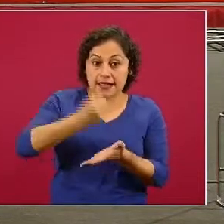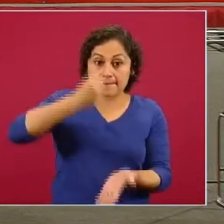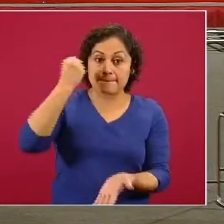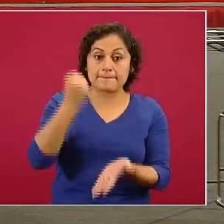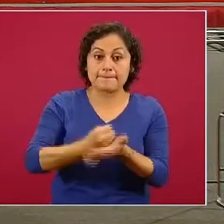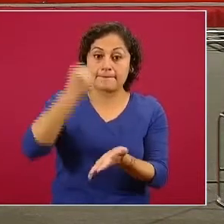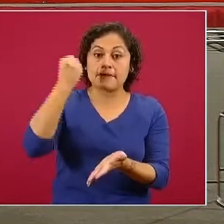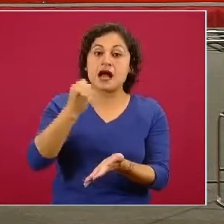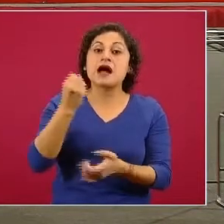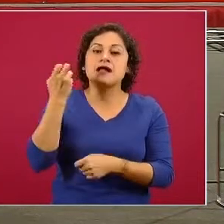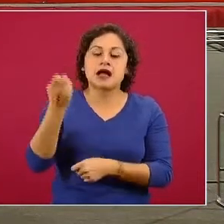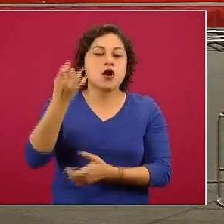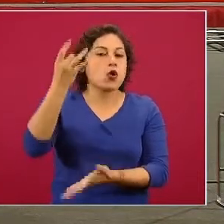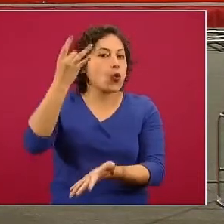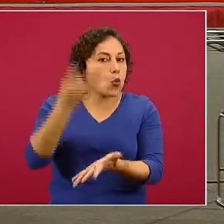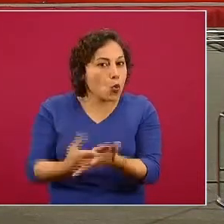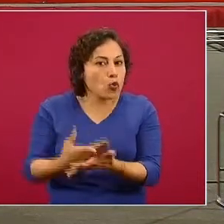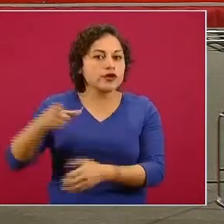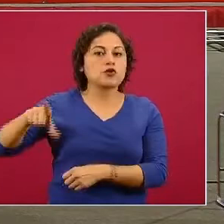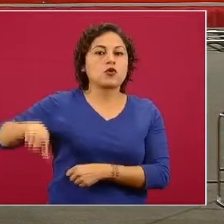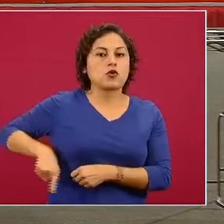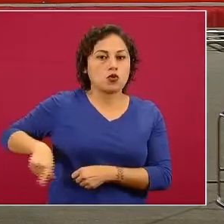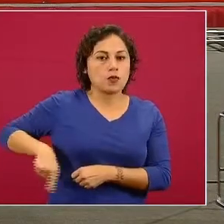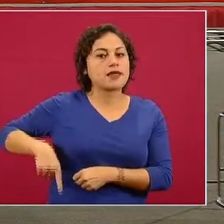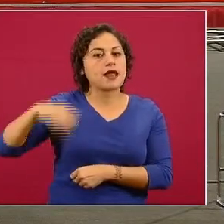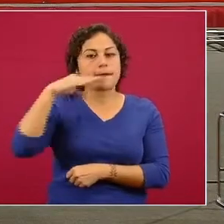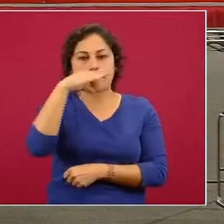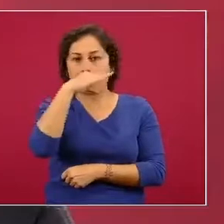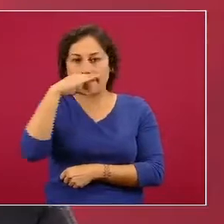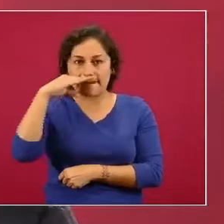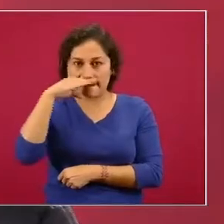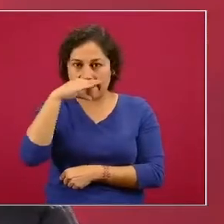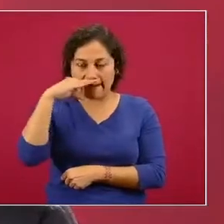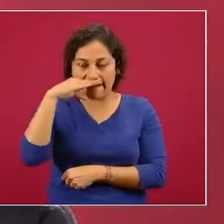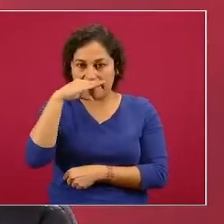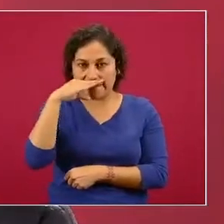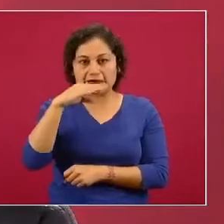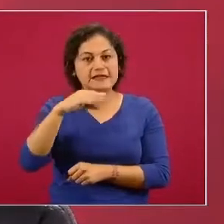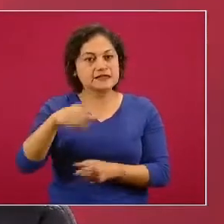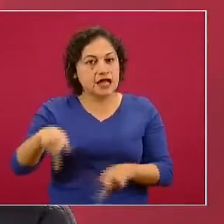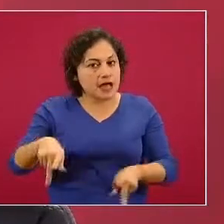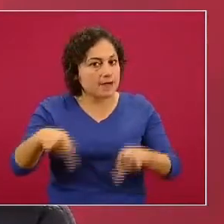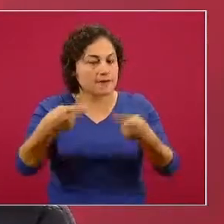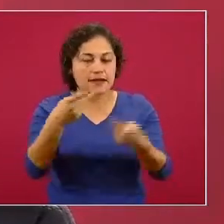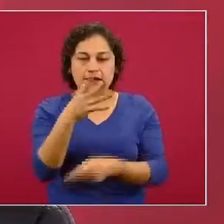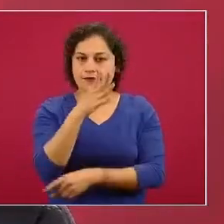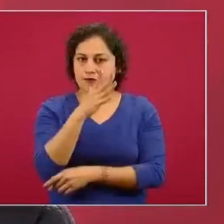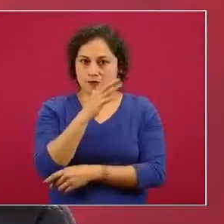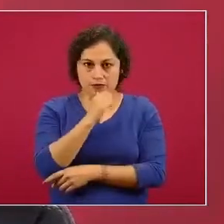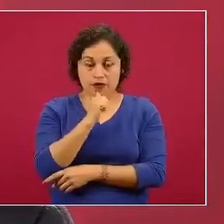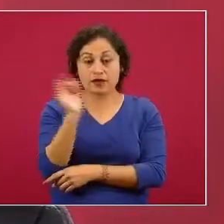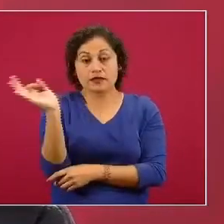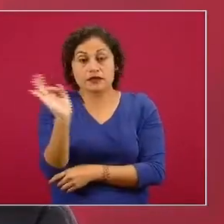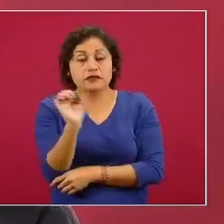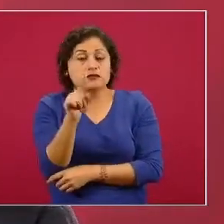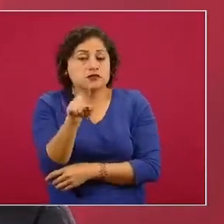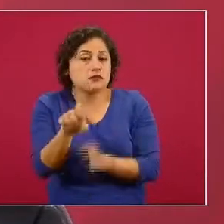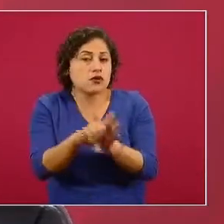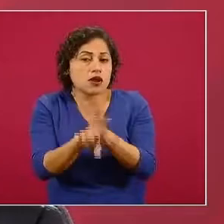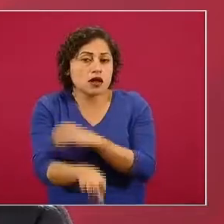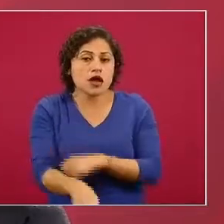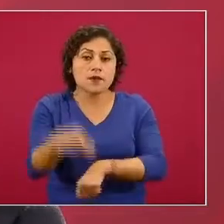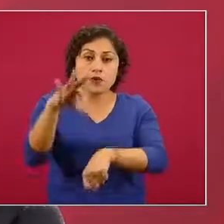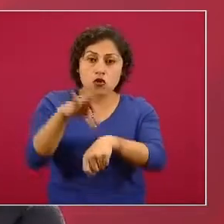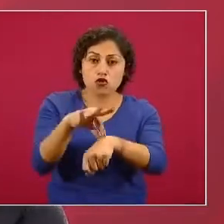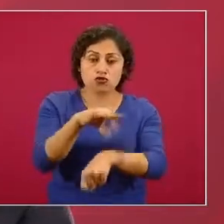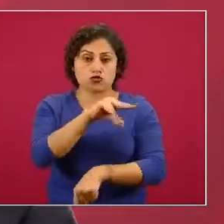sector público, de cualquiera de las instituciones públicas, gubernamentales de salud. Si un médico privado, una médica